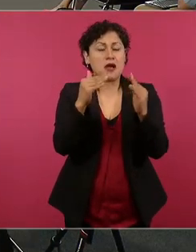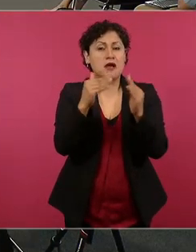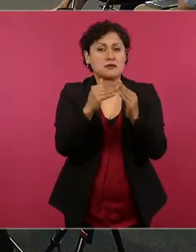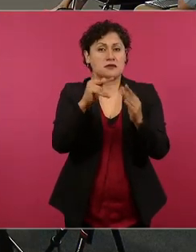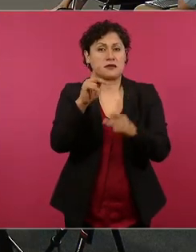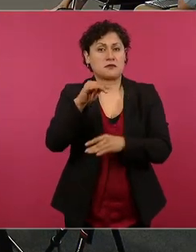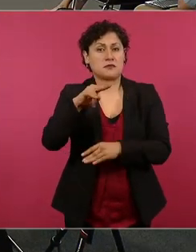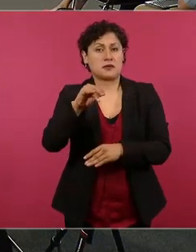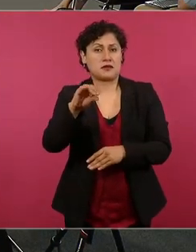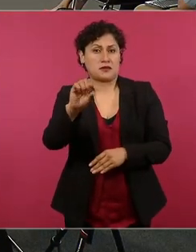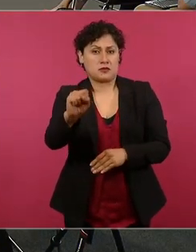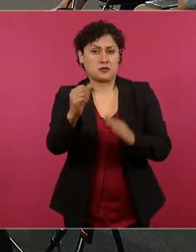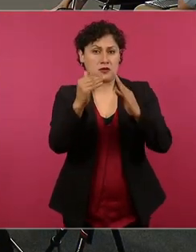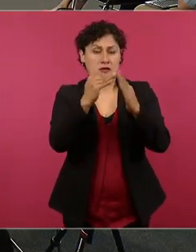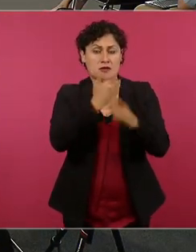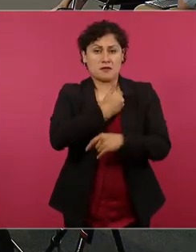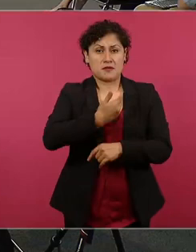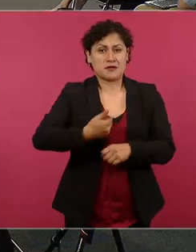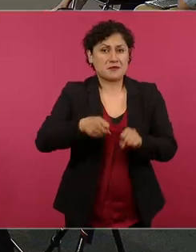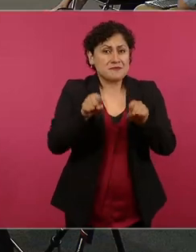desde el gobierno,